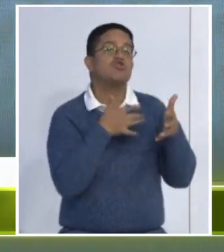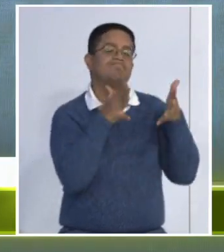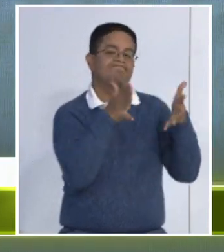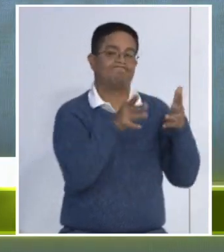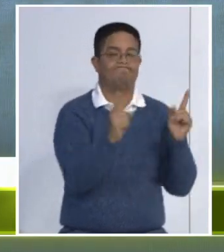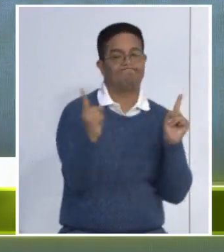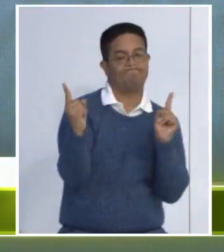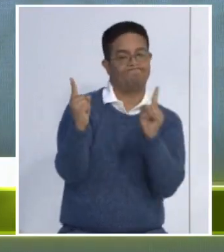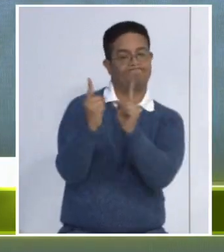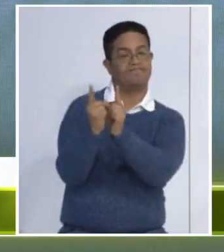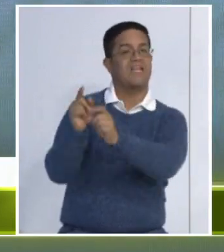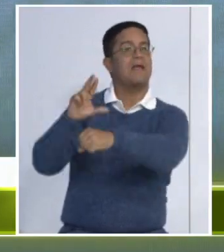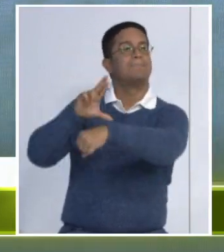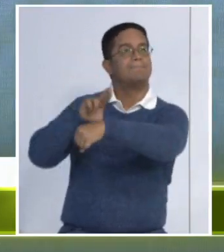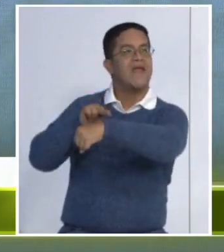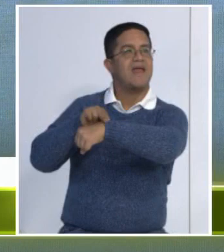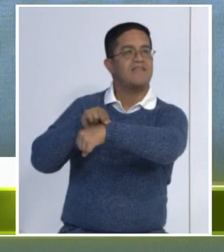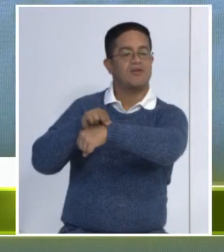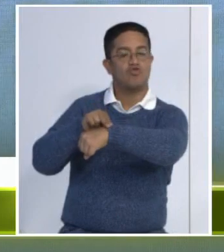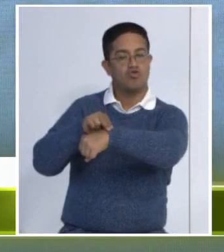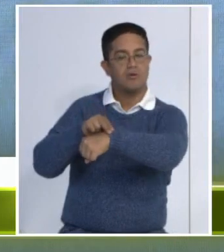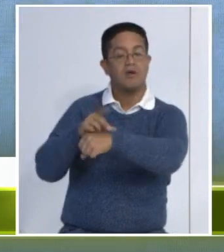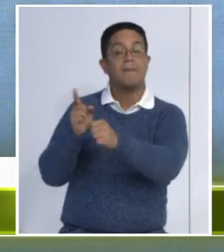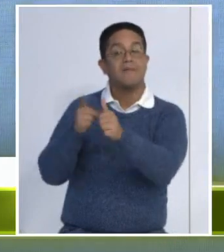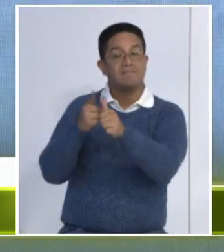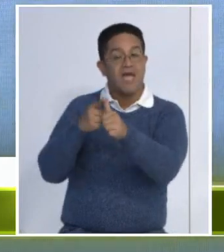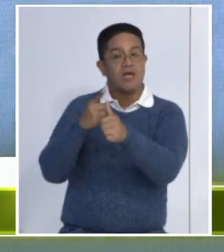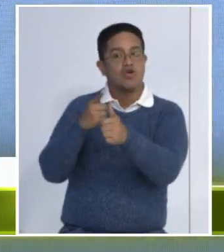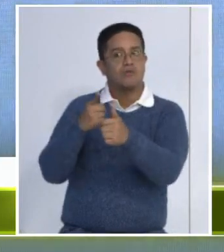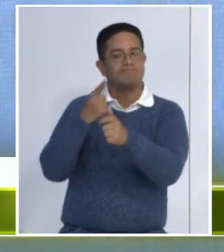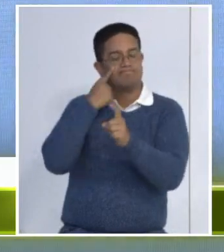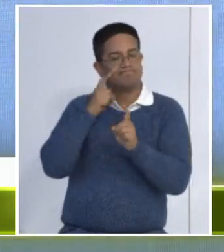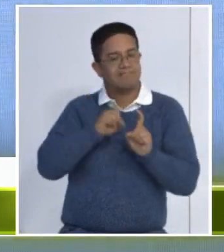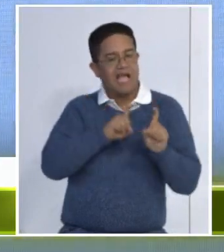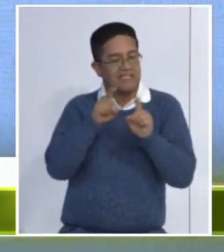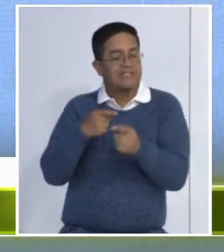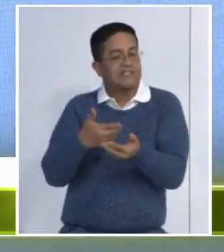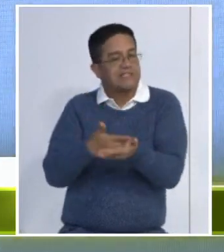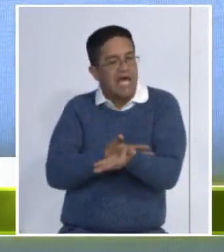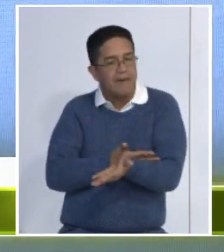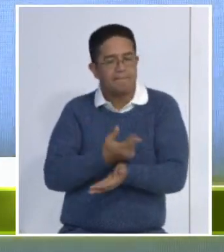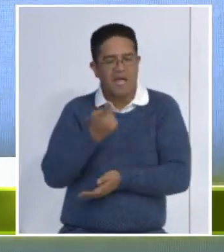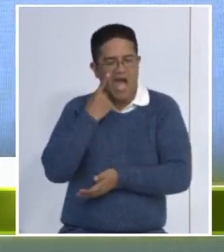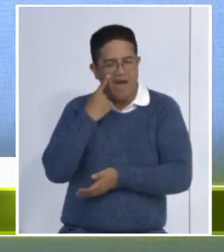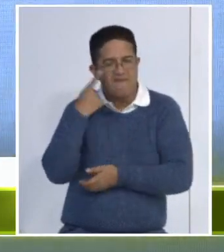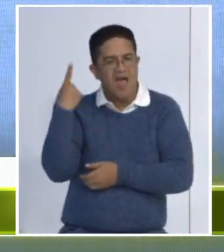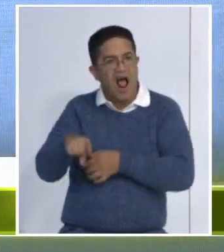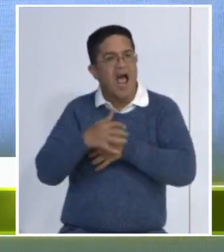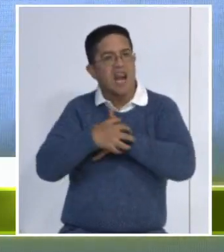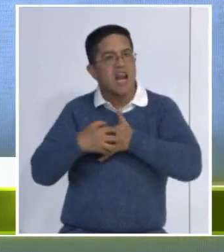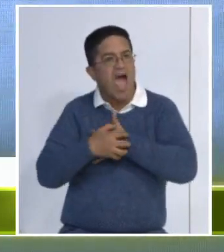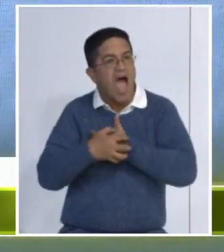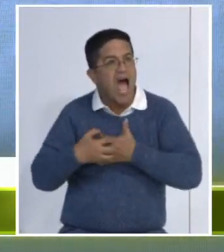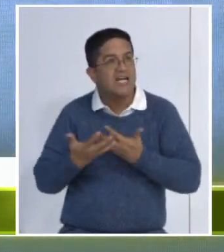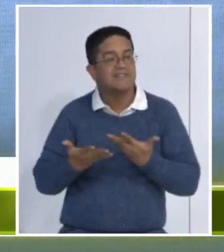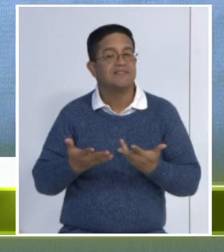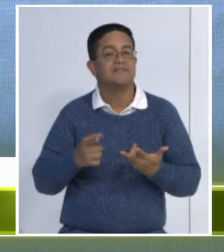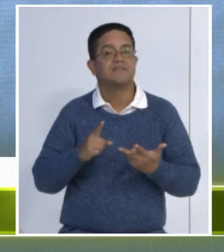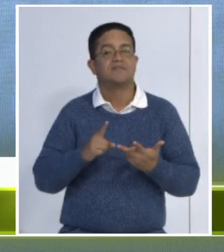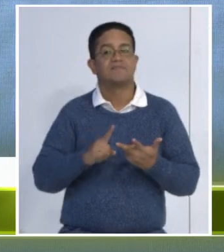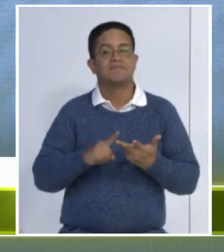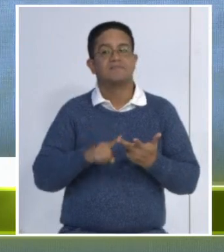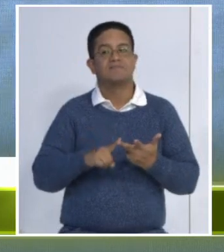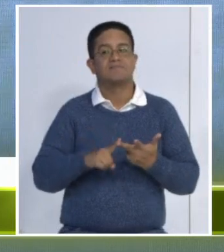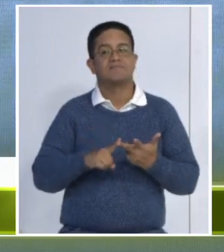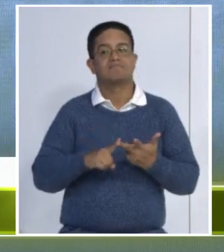su médico, hay que hacerle unos exámenes de laboratorio, hay que examinarla, hay que ver si usted tiene rash, qué tipo de limitación funcional